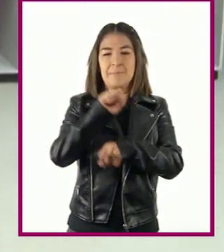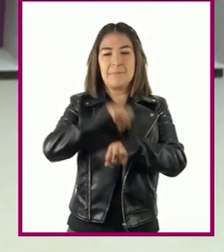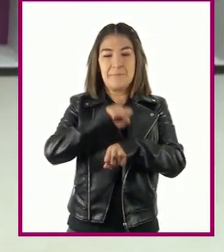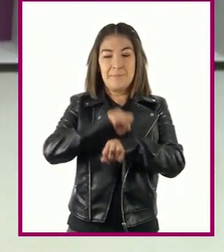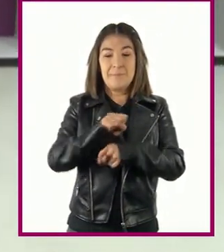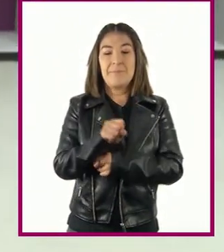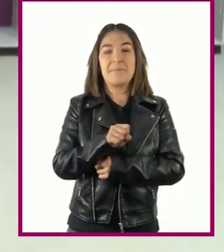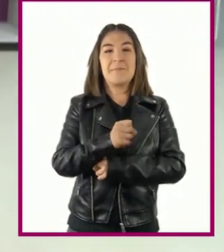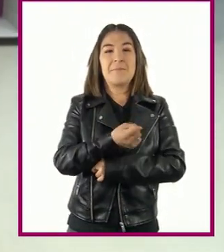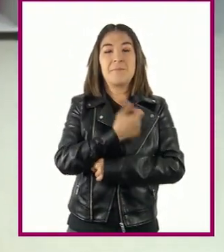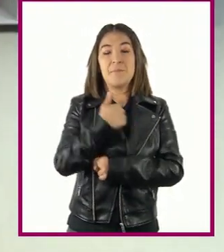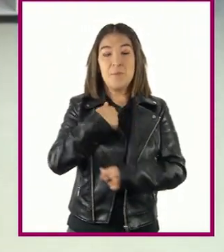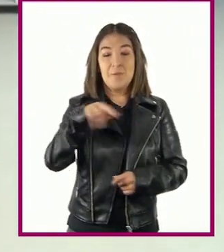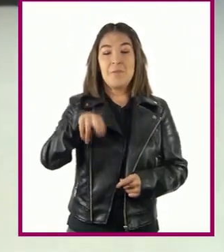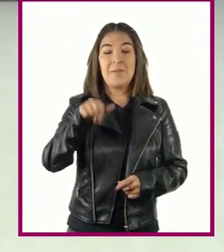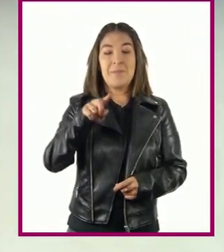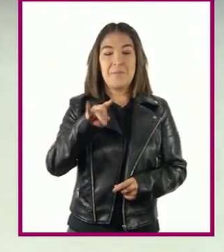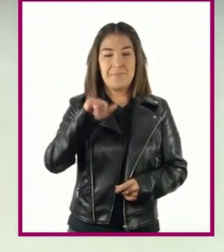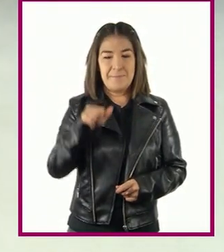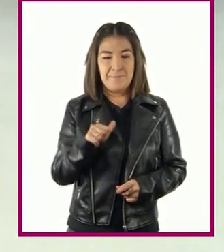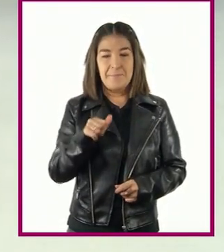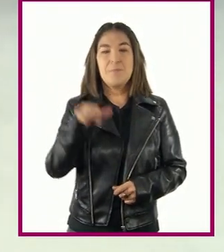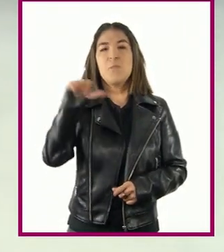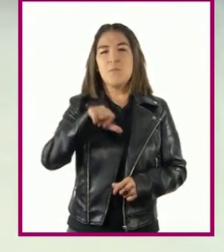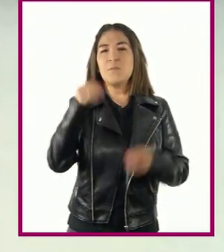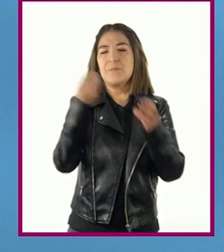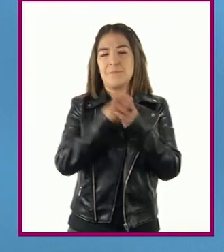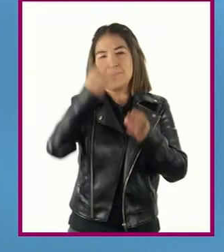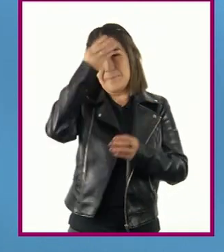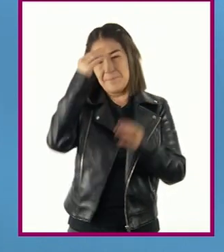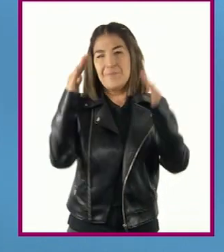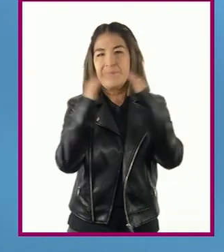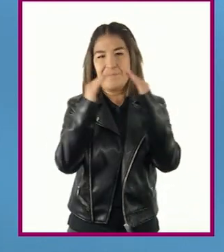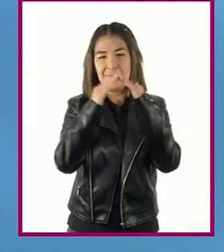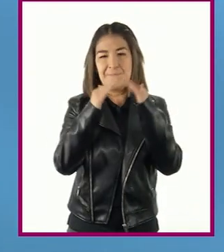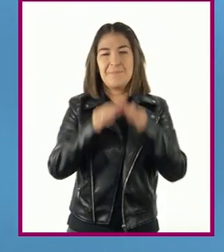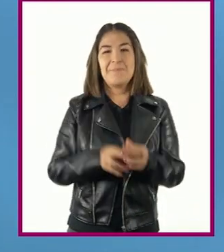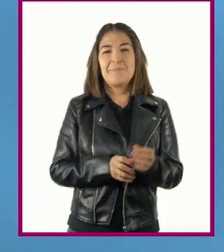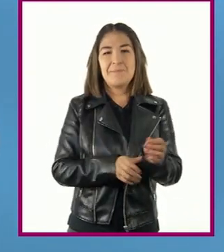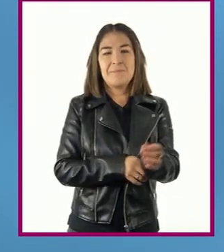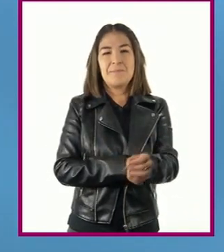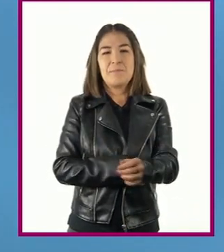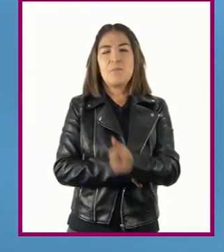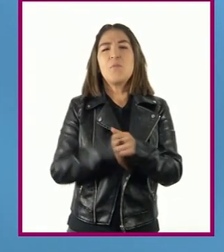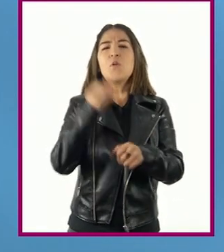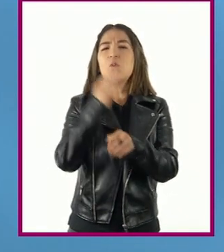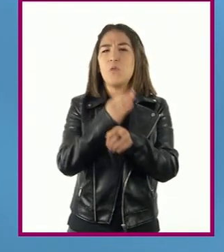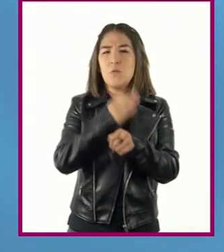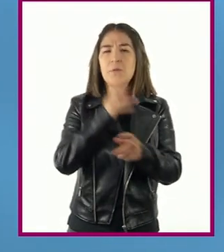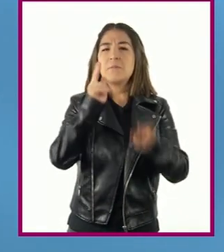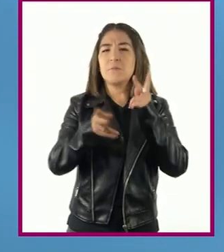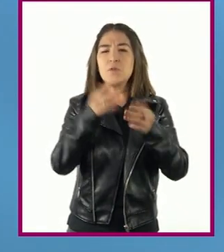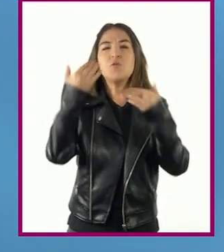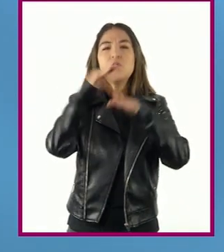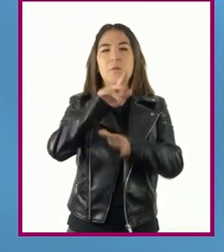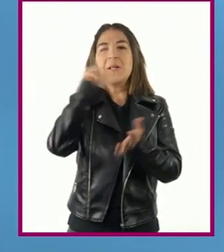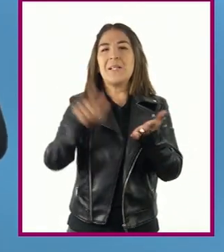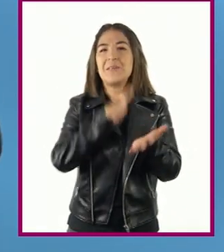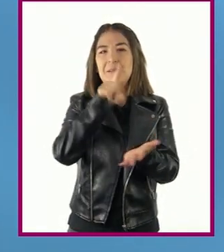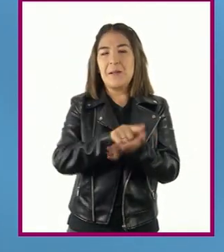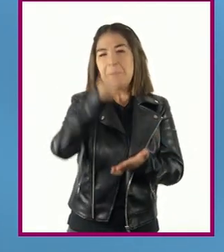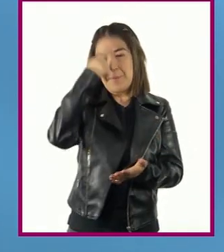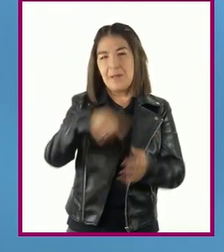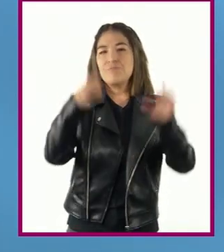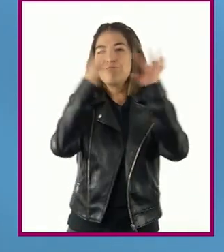Soy Nadia Jiménez y esta es una sesión más de Aprende en Casa. Hoy podremos hablar sobre las leyes que soportan